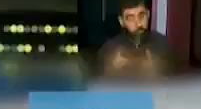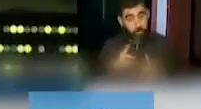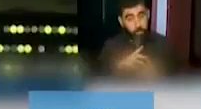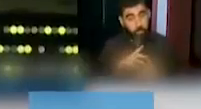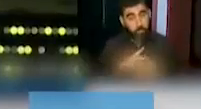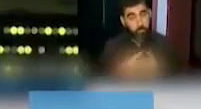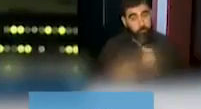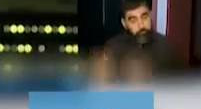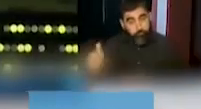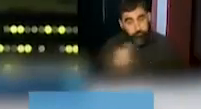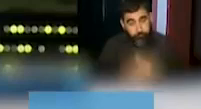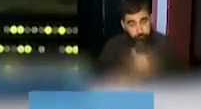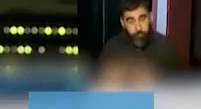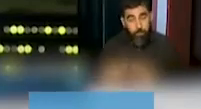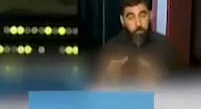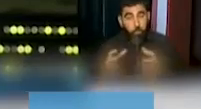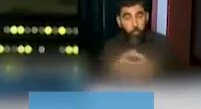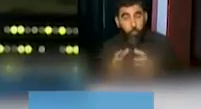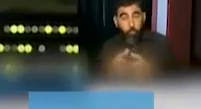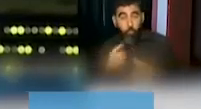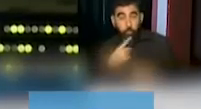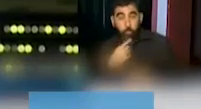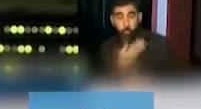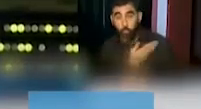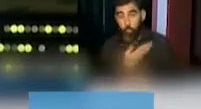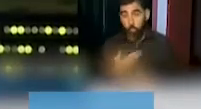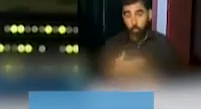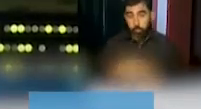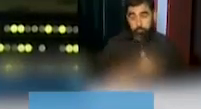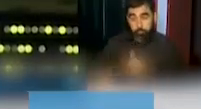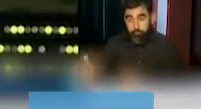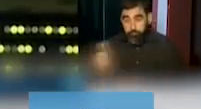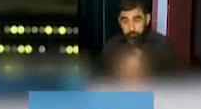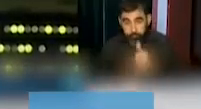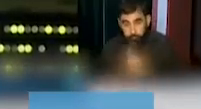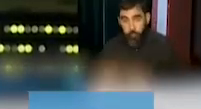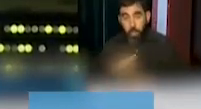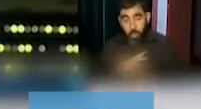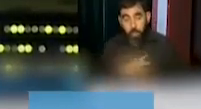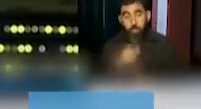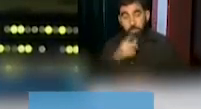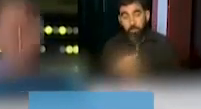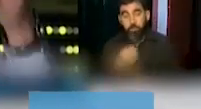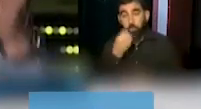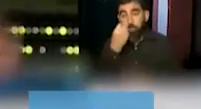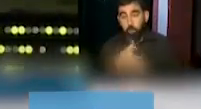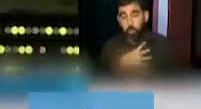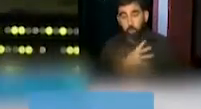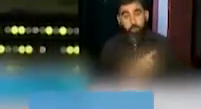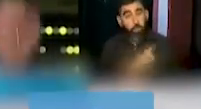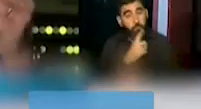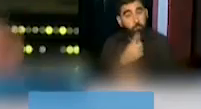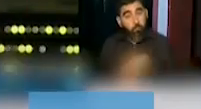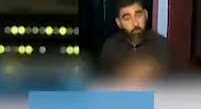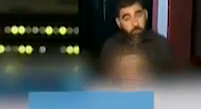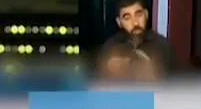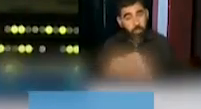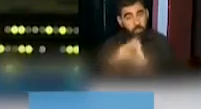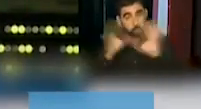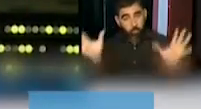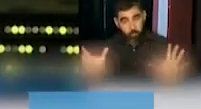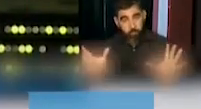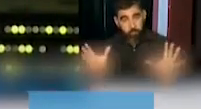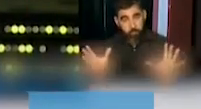que si hubiéramos escuchado todo, que fue breve, fue tan poquito más largo que el de Talvi, muchísimo más breve que el que